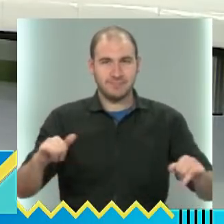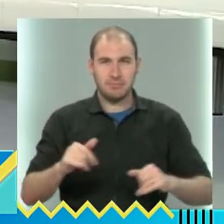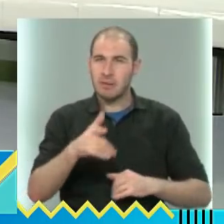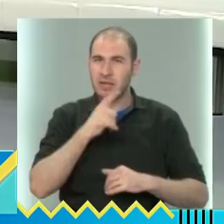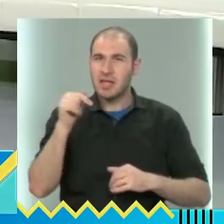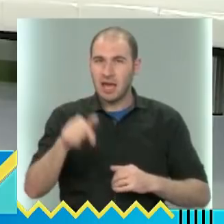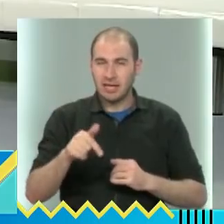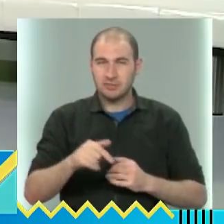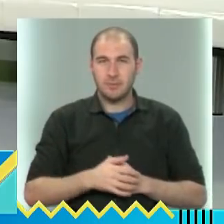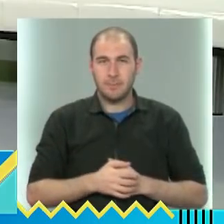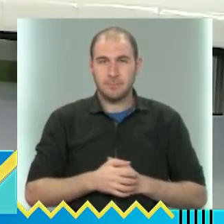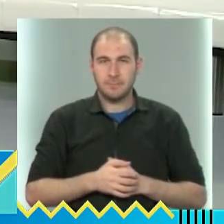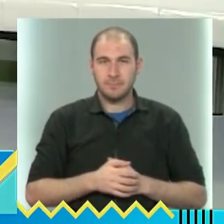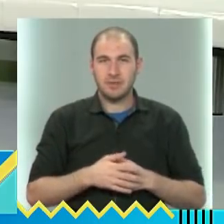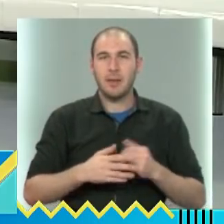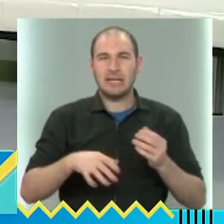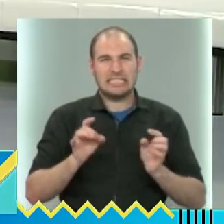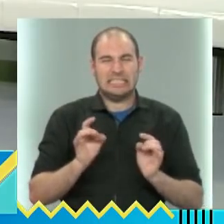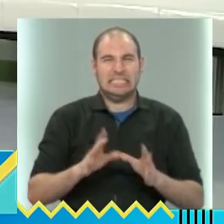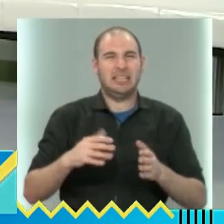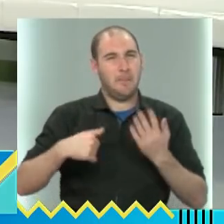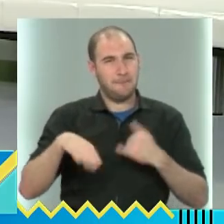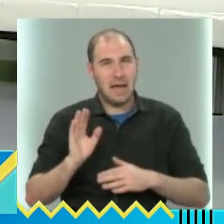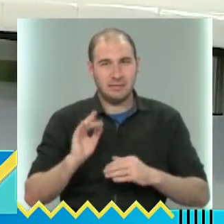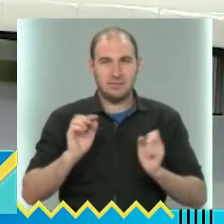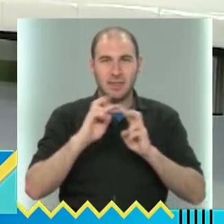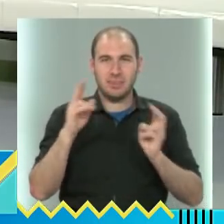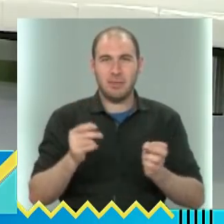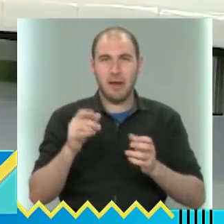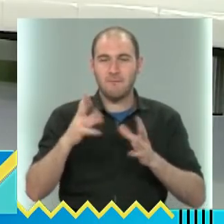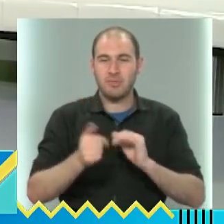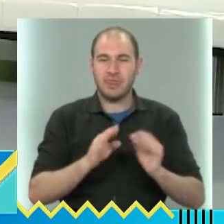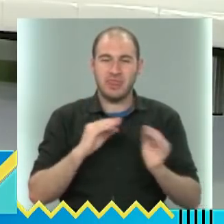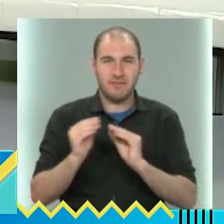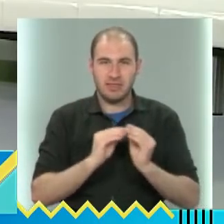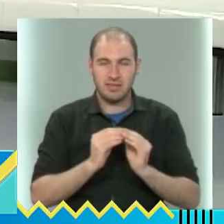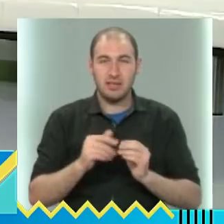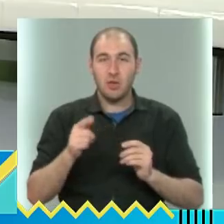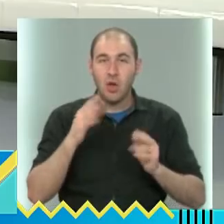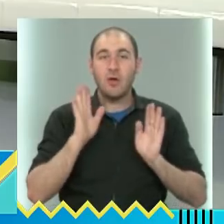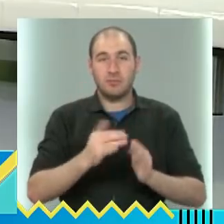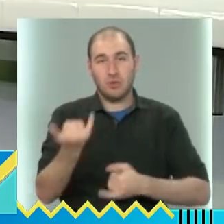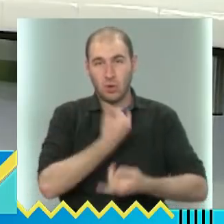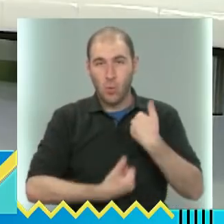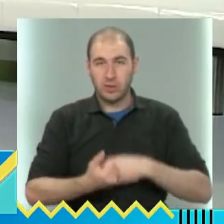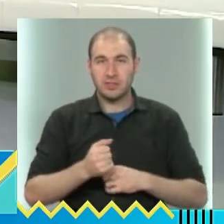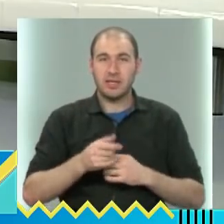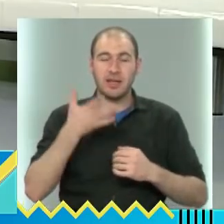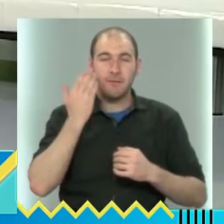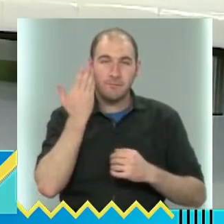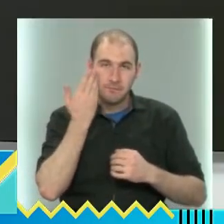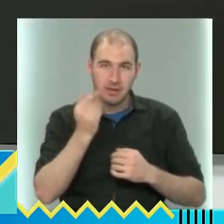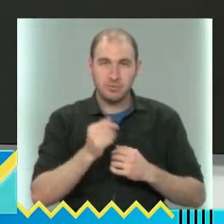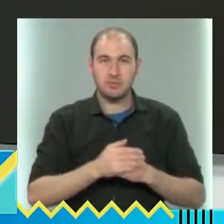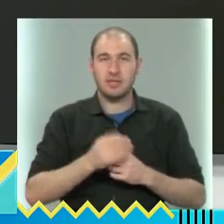parece que eso es lo más crítico, podría decirse, en cuanto a este tipo de debates. Los invitamos a que ustedes participen. Estamos en redes